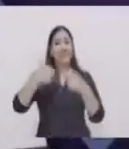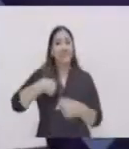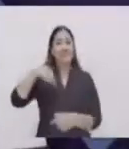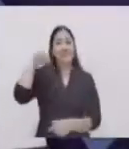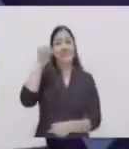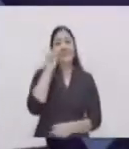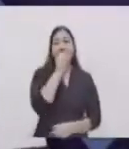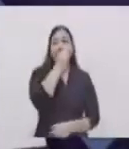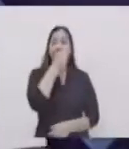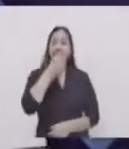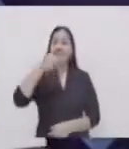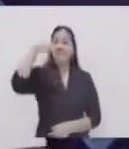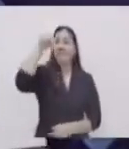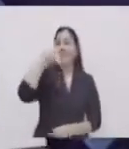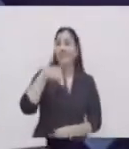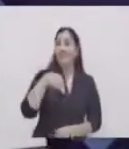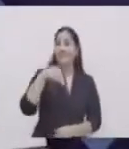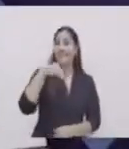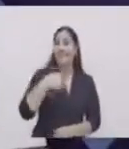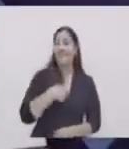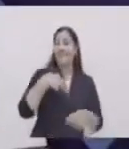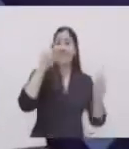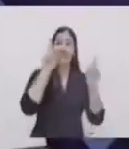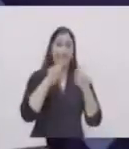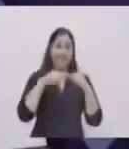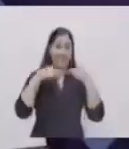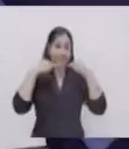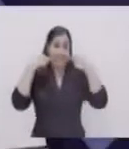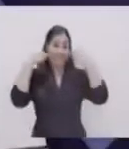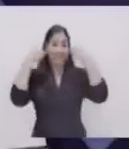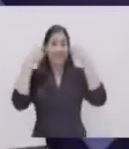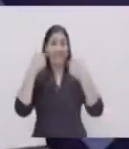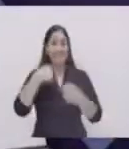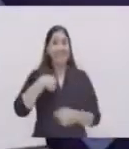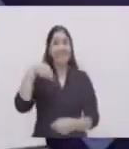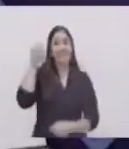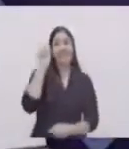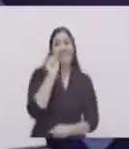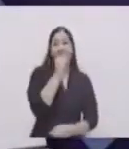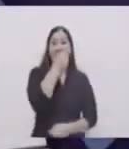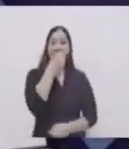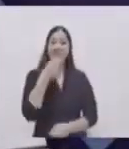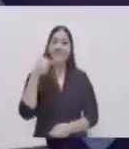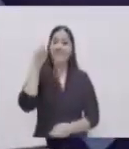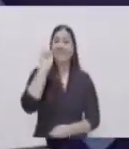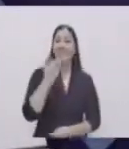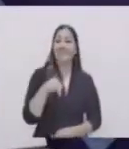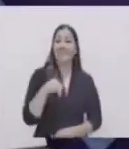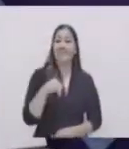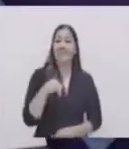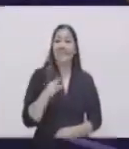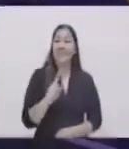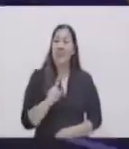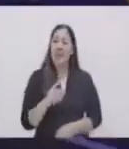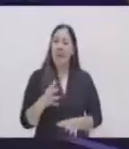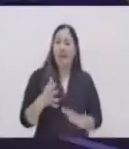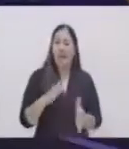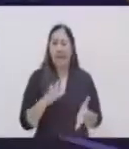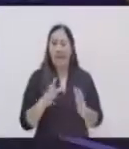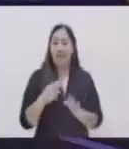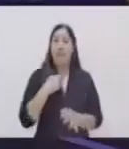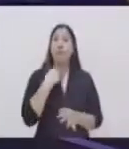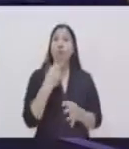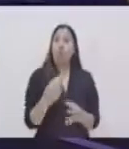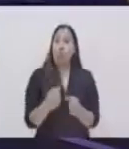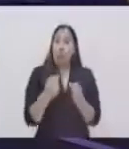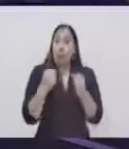yo canto aquí. Yo soy feliz, yo canto aquí. Y ahora lo